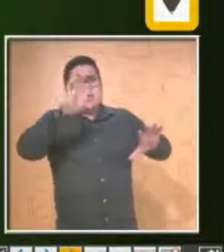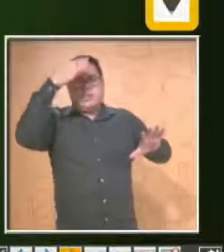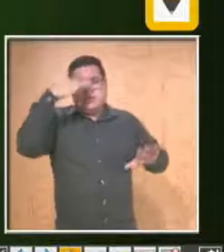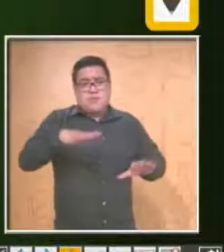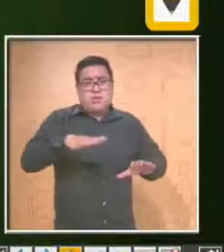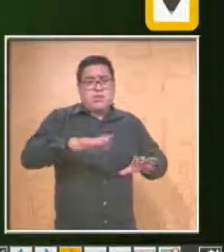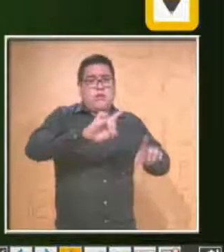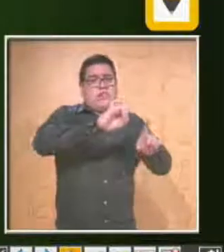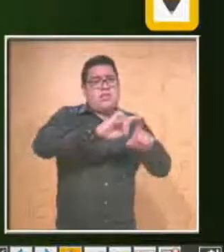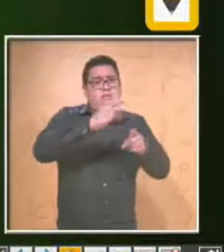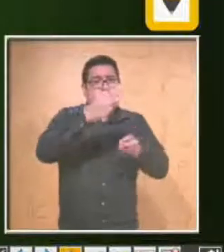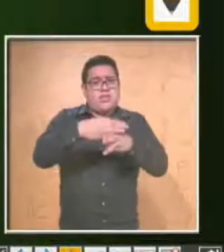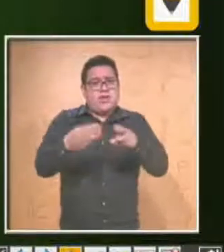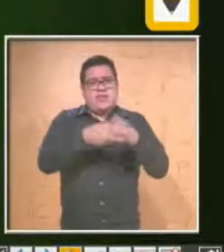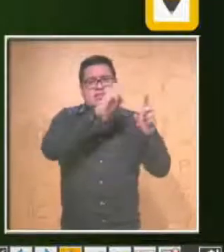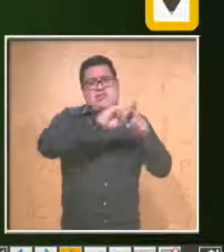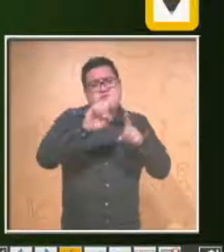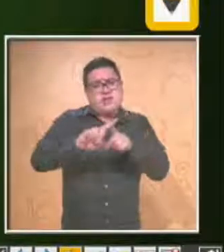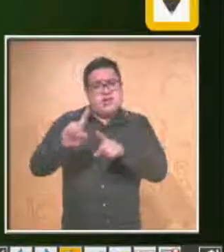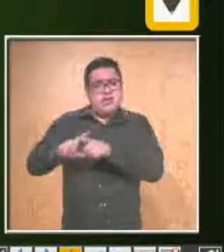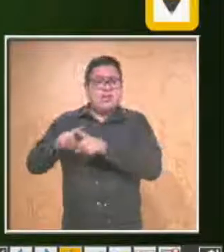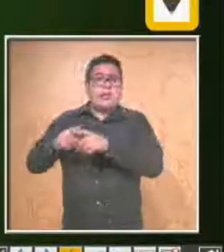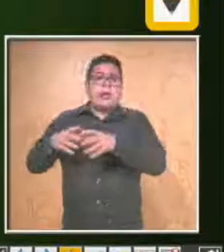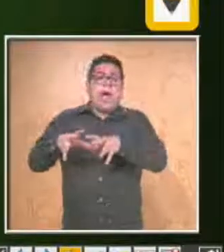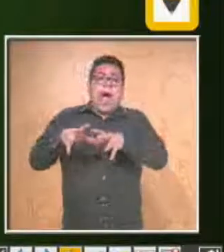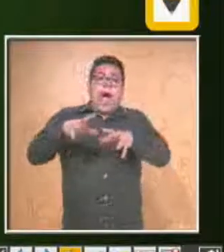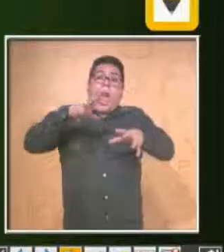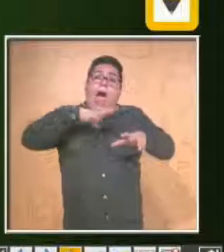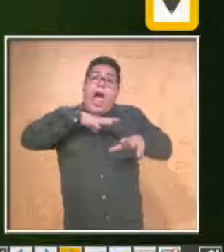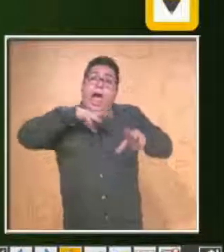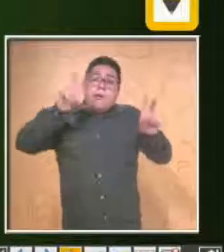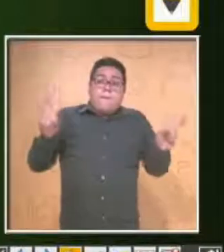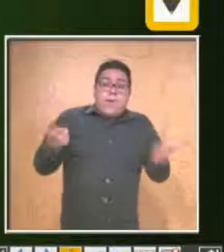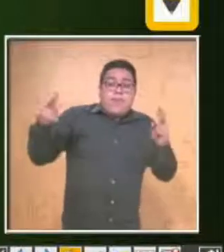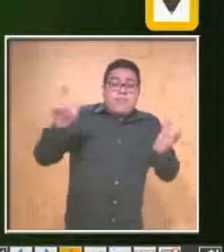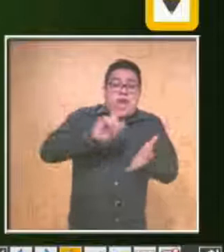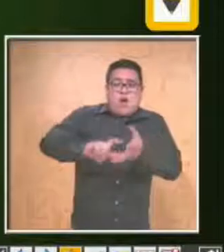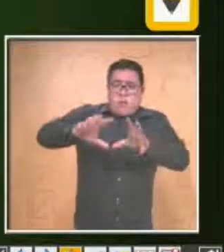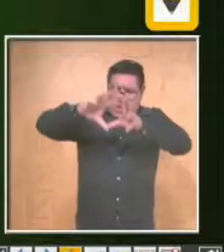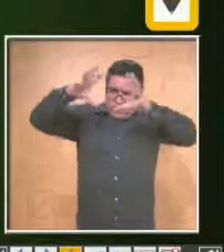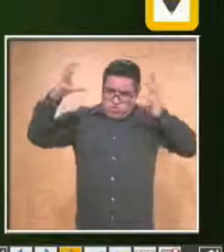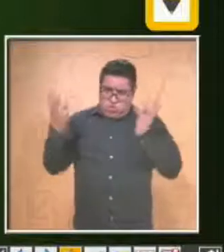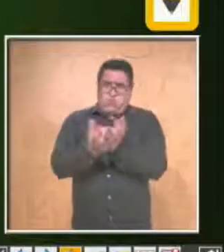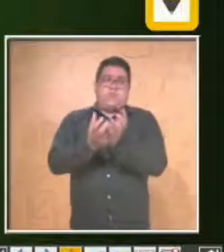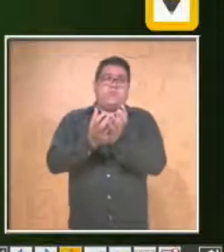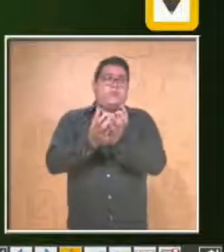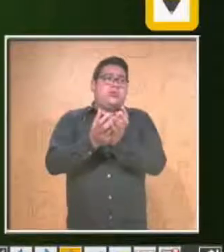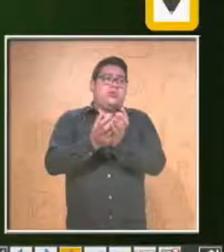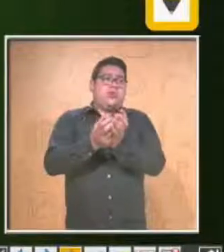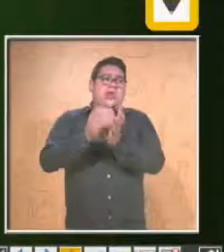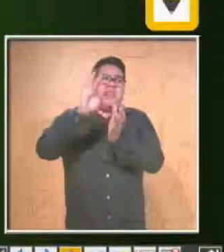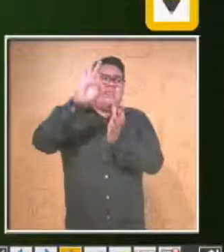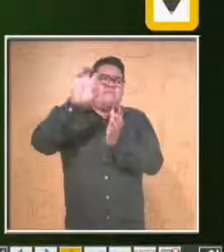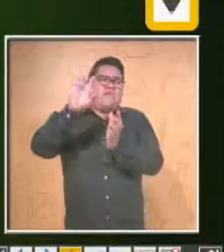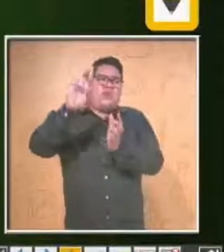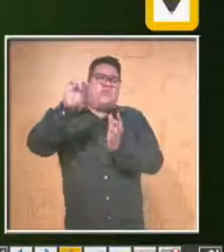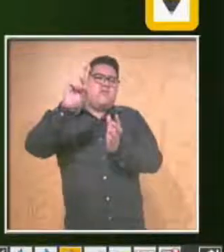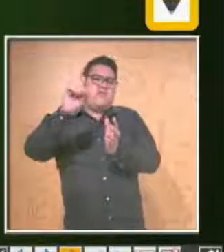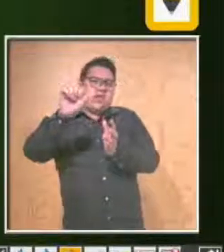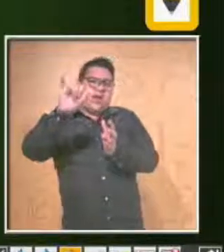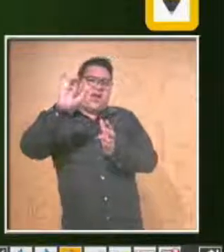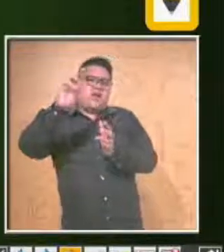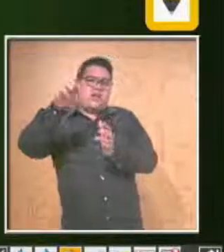de productos, que se establece el comercio global, que desaparece de manera gradual el feudalismo, inicia